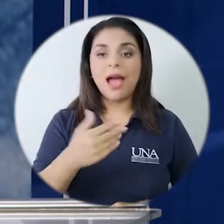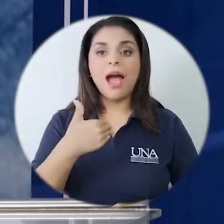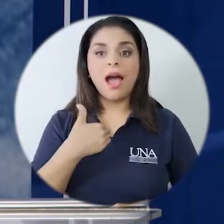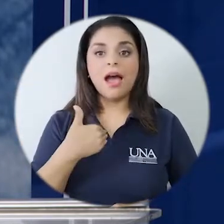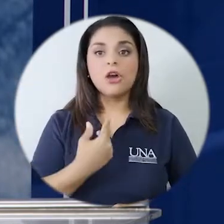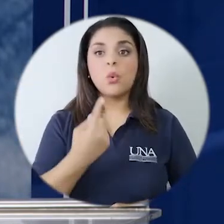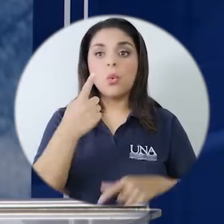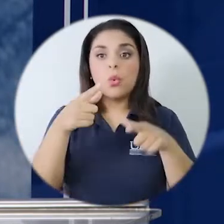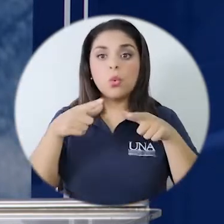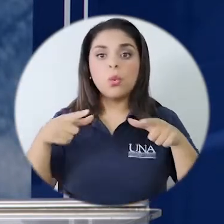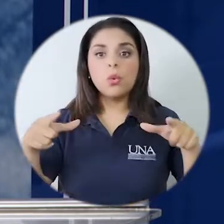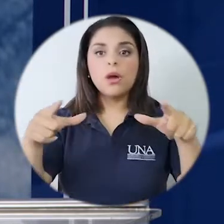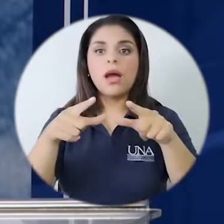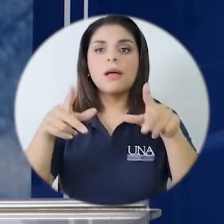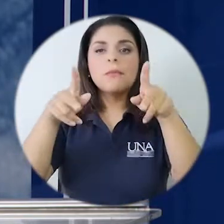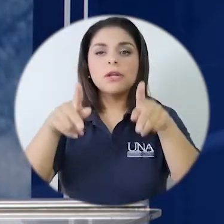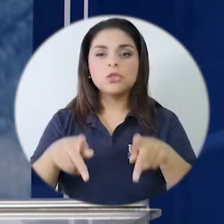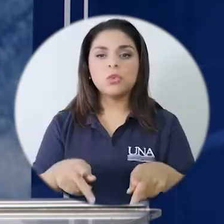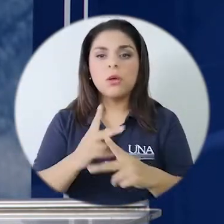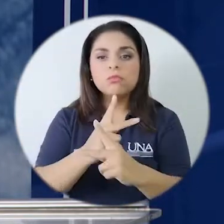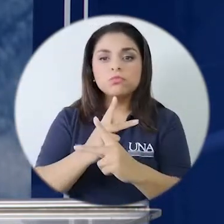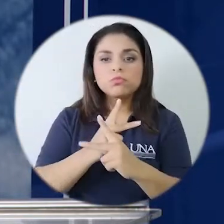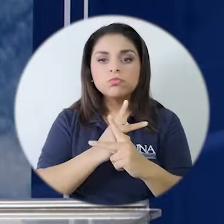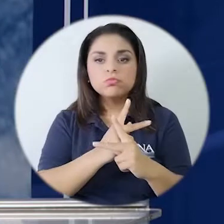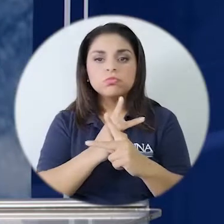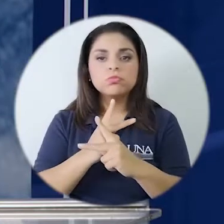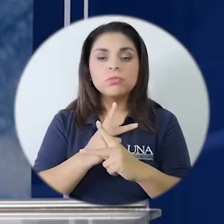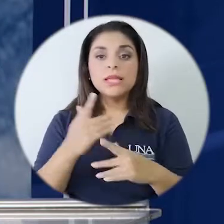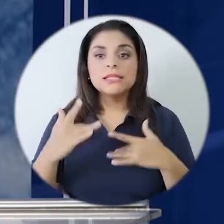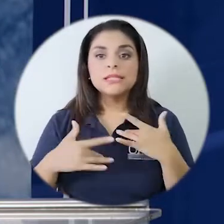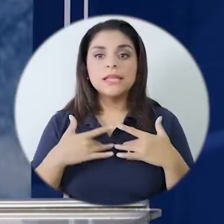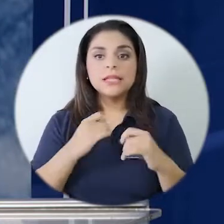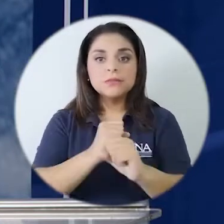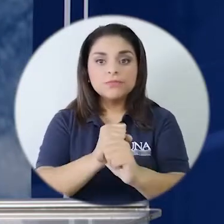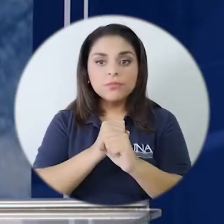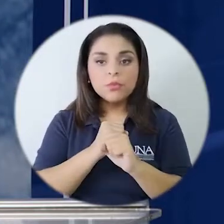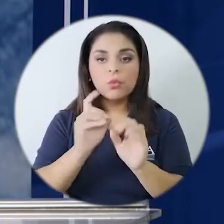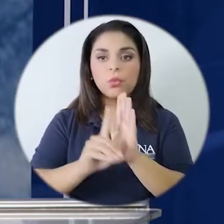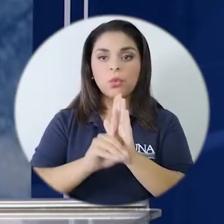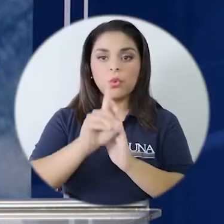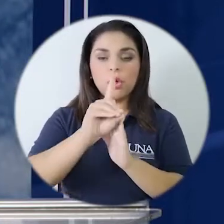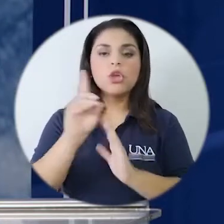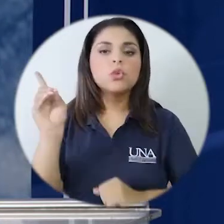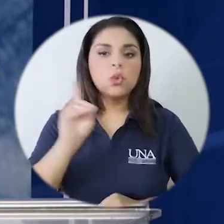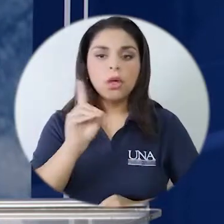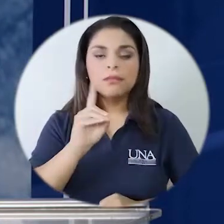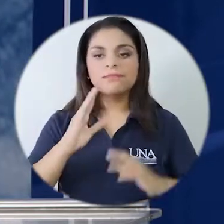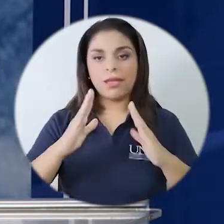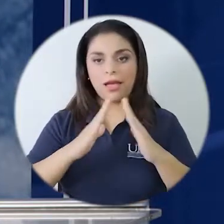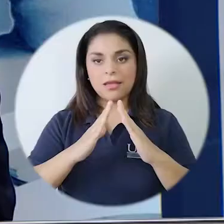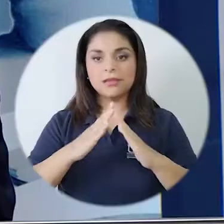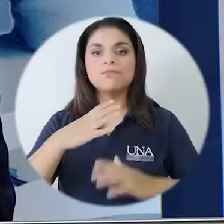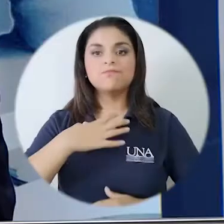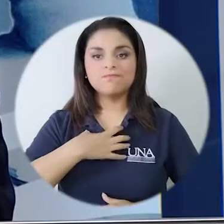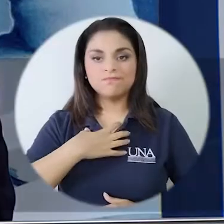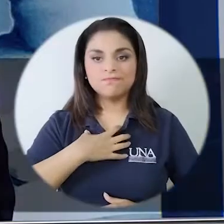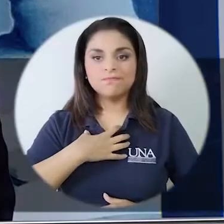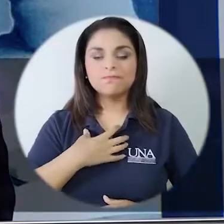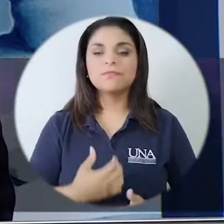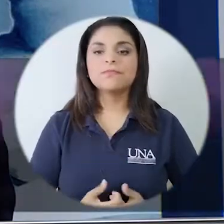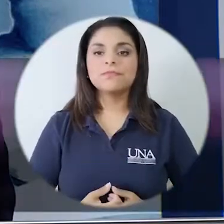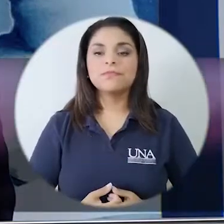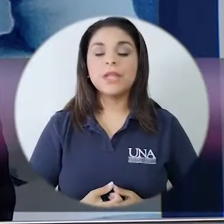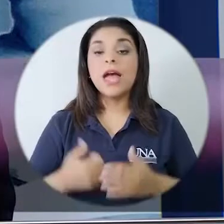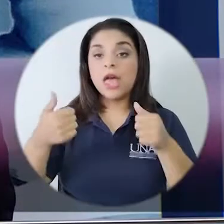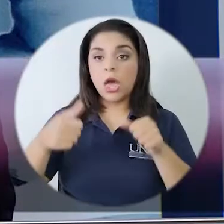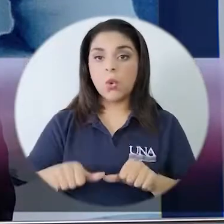si hay un lugar donde la gente, ¿verdad?, se resguarda, se desarrolla, se siente segura, es en su hogar, en su vivienda. Totalmente de acuerdo, Mari. Y